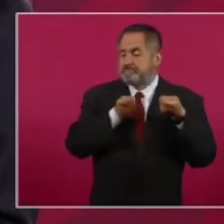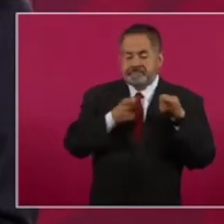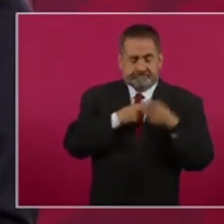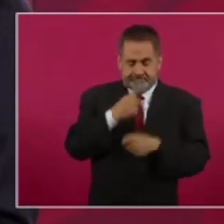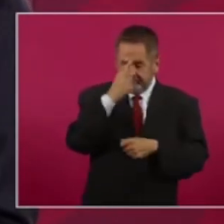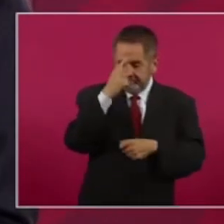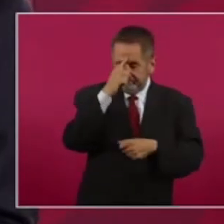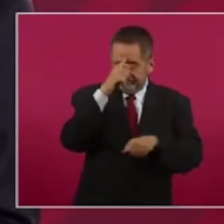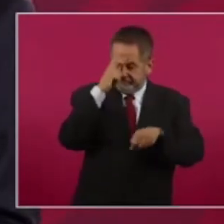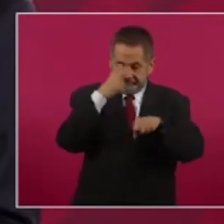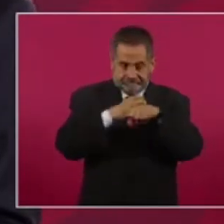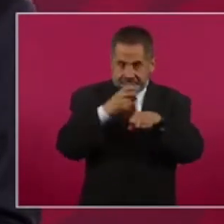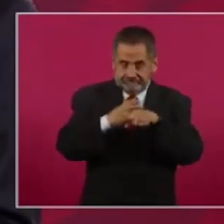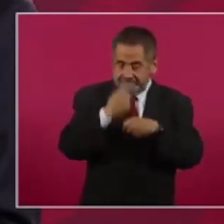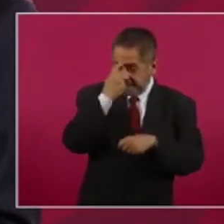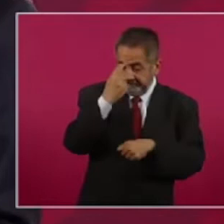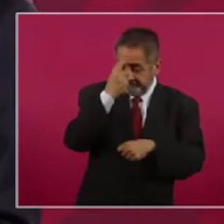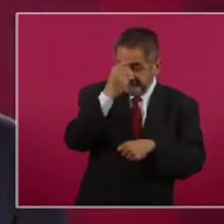enajenada